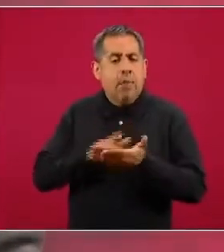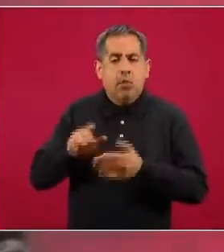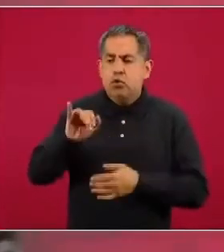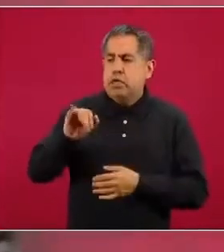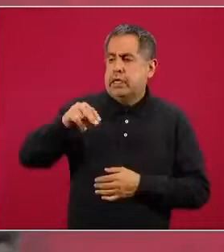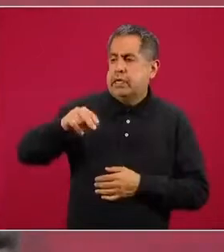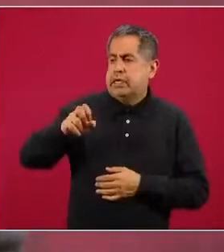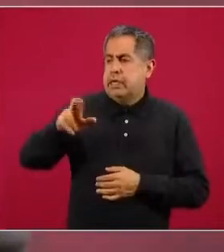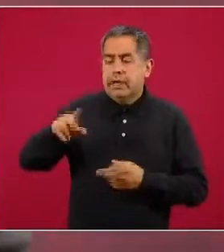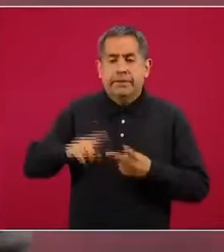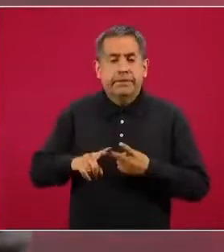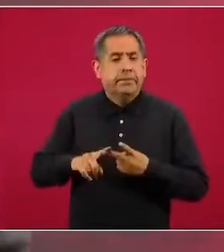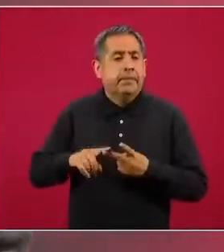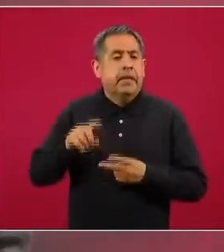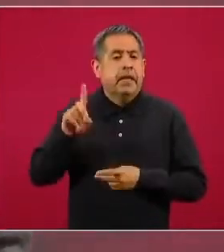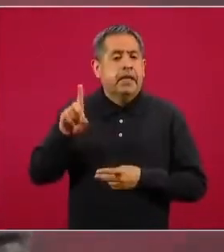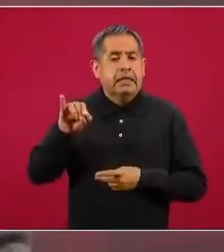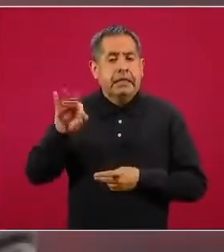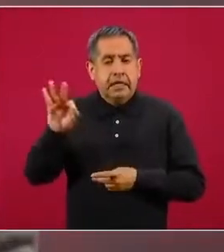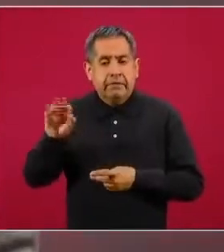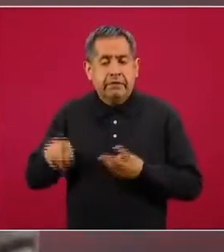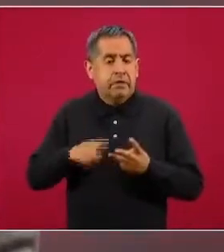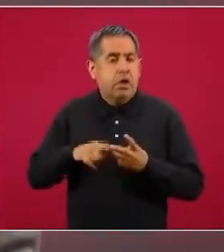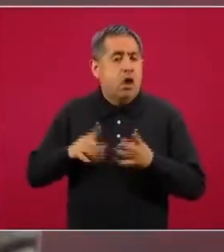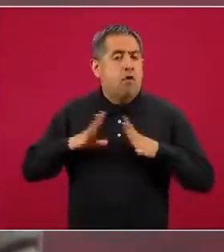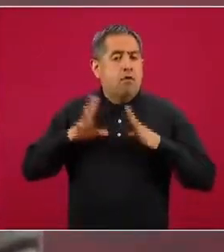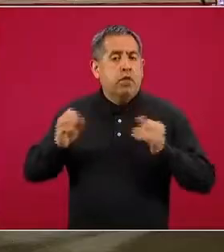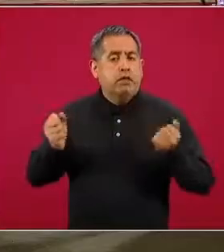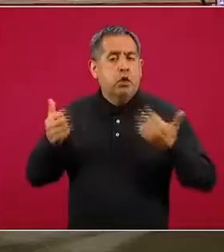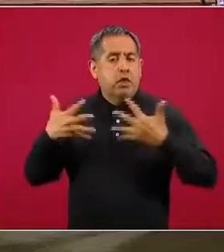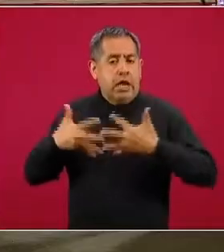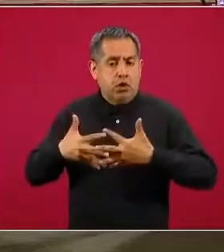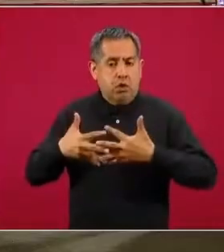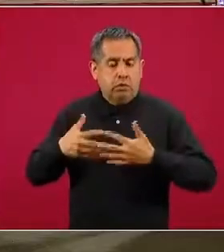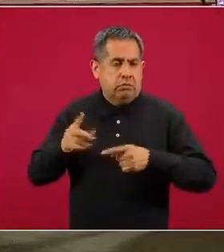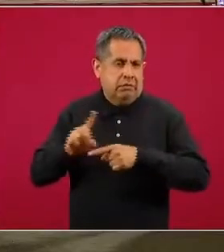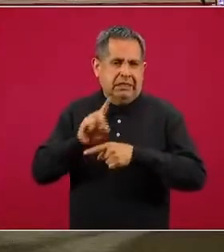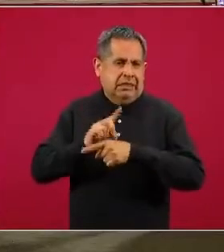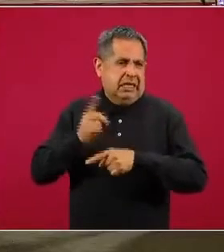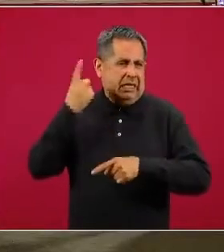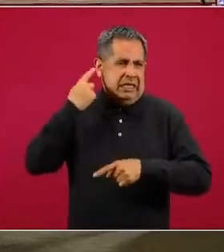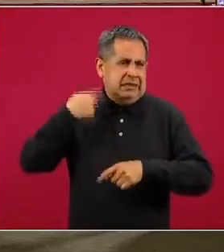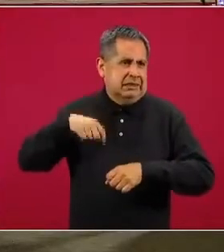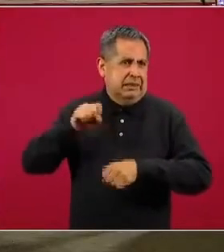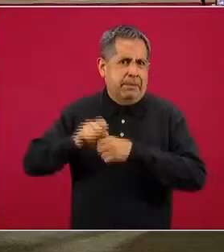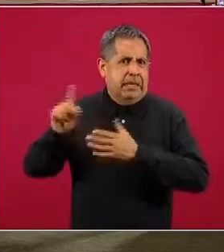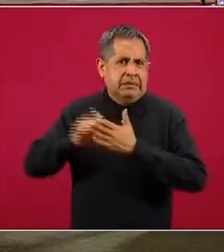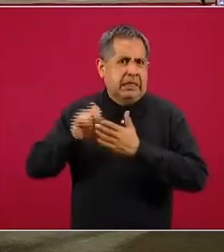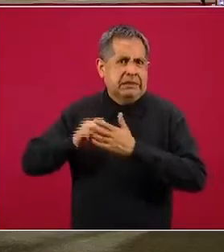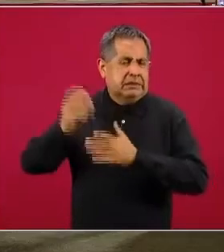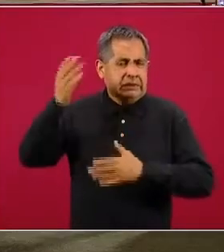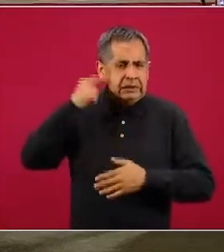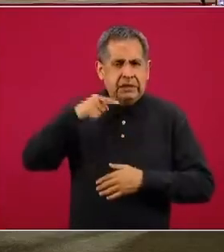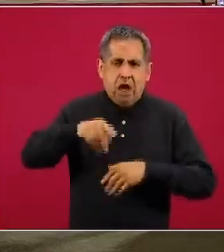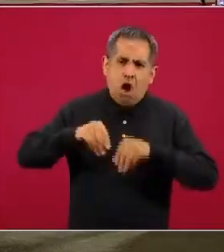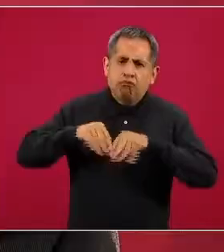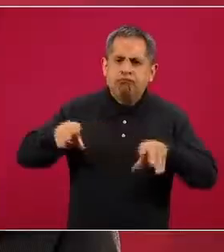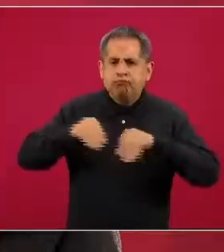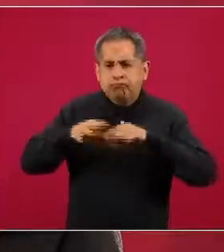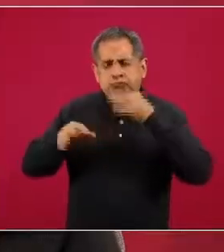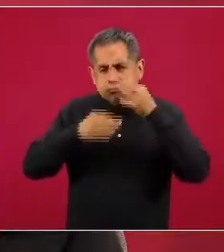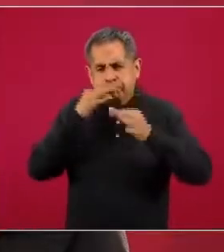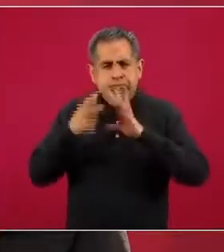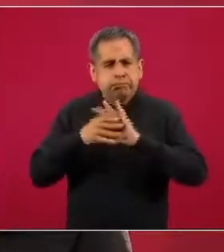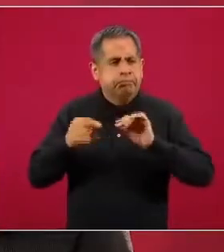INER, del Sistema Nacional DIF y de la Fundación Teletón. Desde hace muchas semanas, desde hace meses que está esto disponible, ya lo